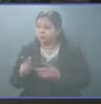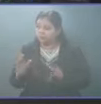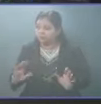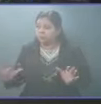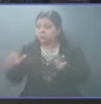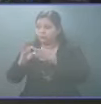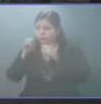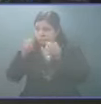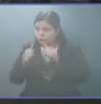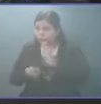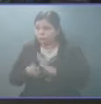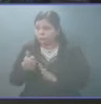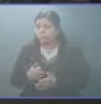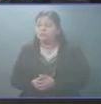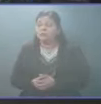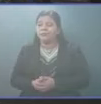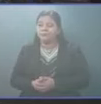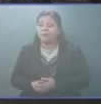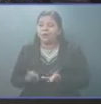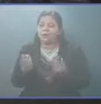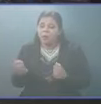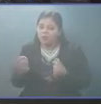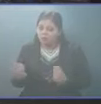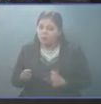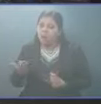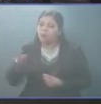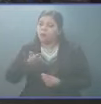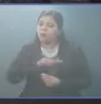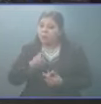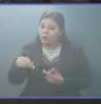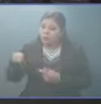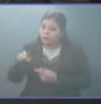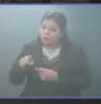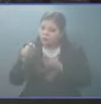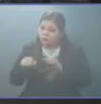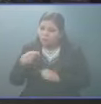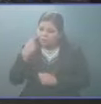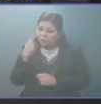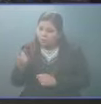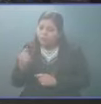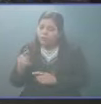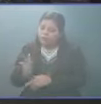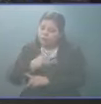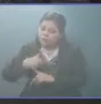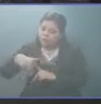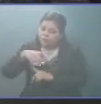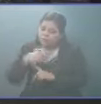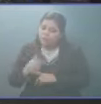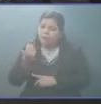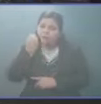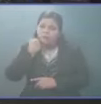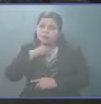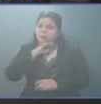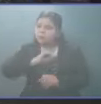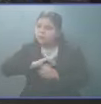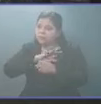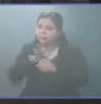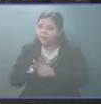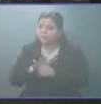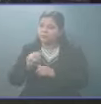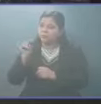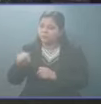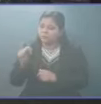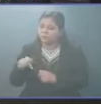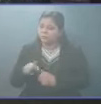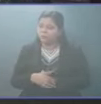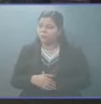estadía permanente en este hogar. ¿Cómo han ustedes paliado esta situación de la pandemia con estos adultos